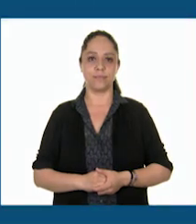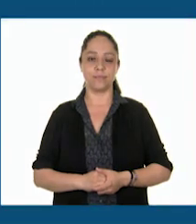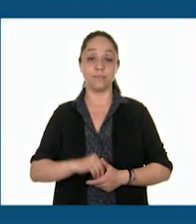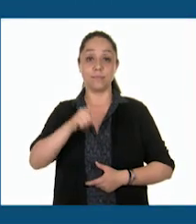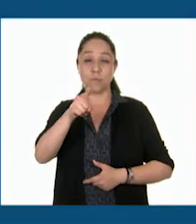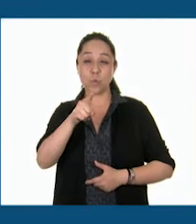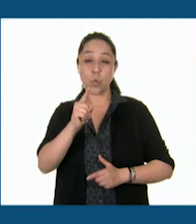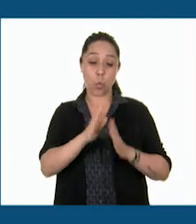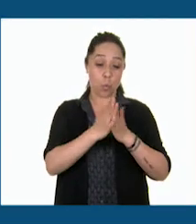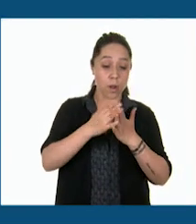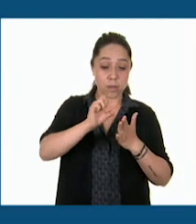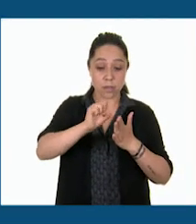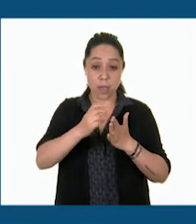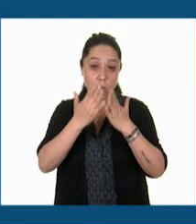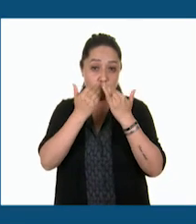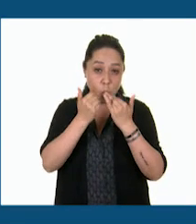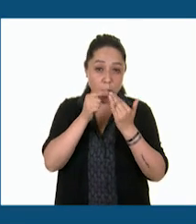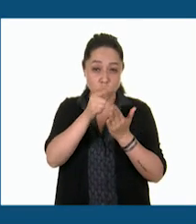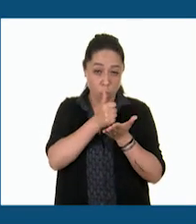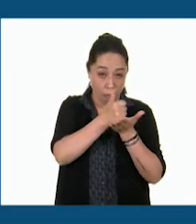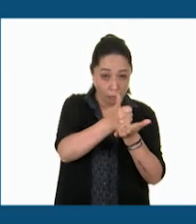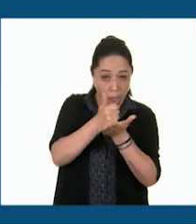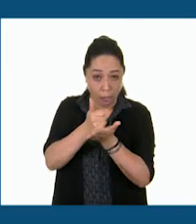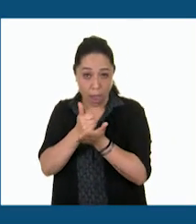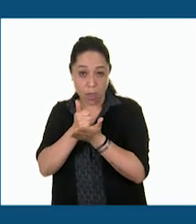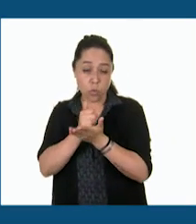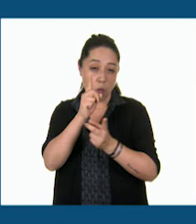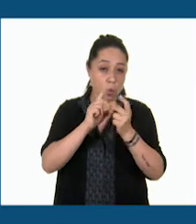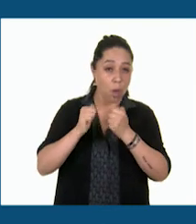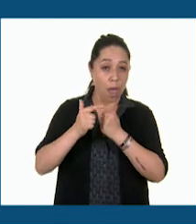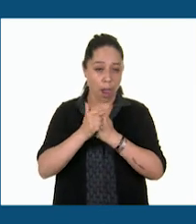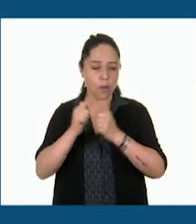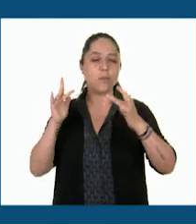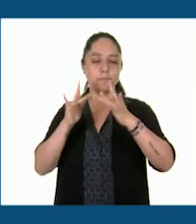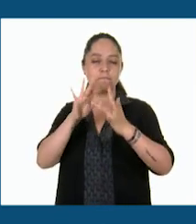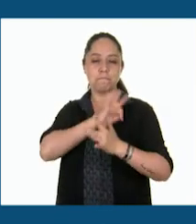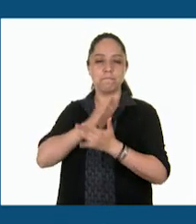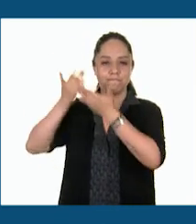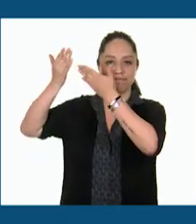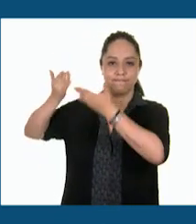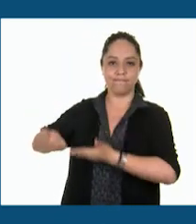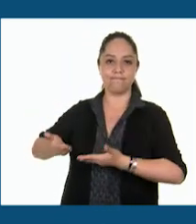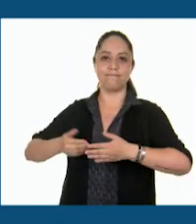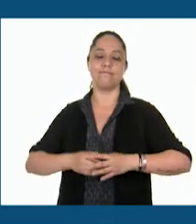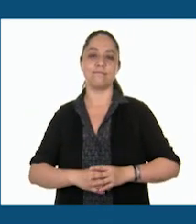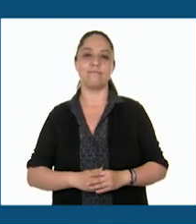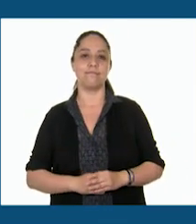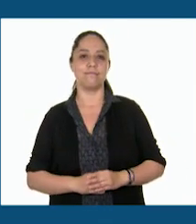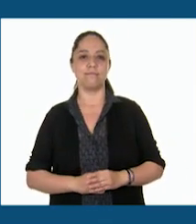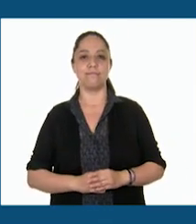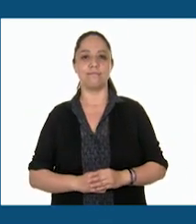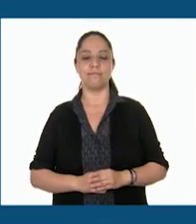Si no tienes el libro de texto o necesitas ayuda para responder las preguntas, contáctanos.